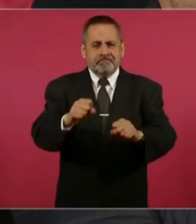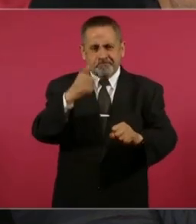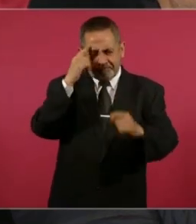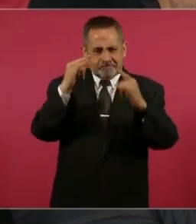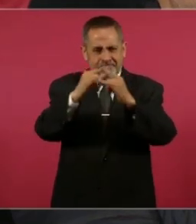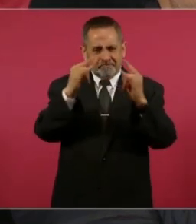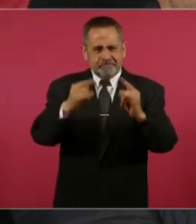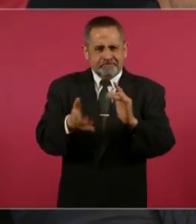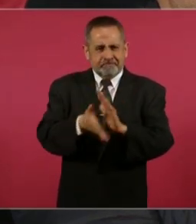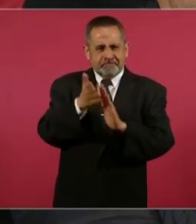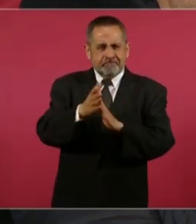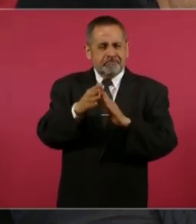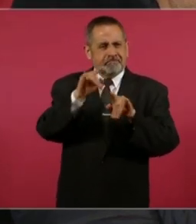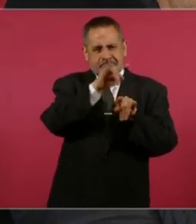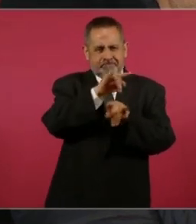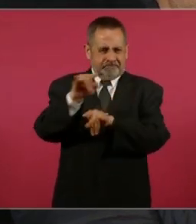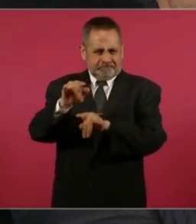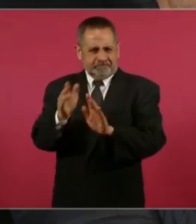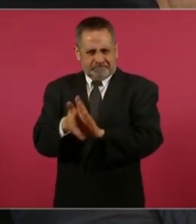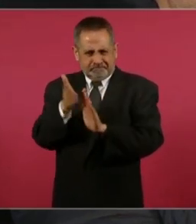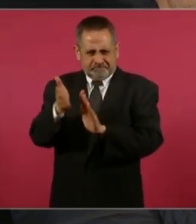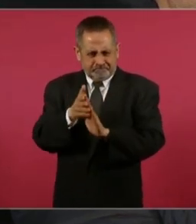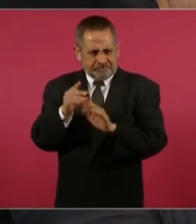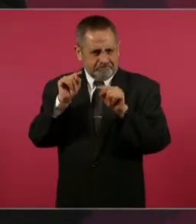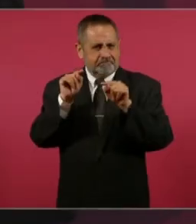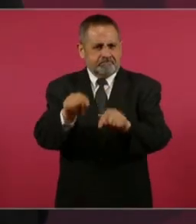instalar una